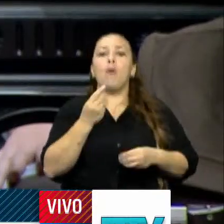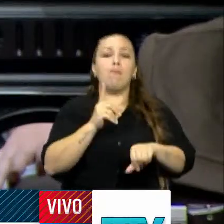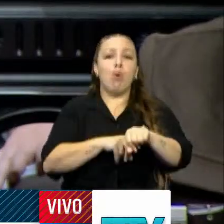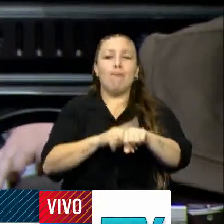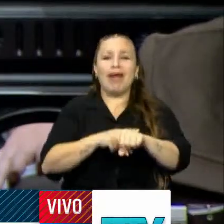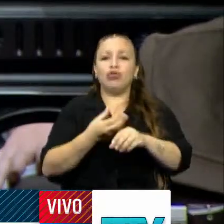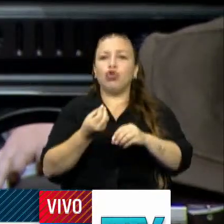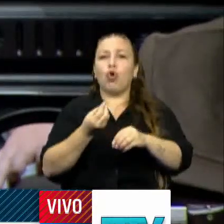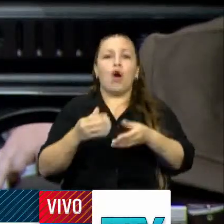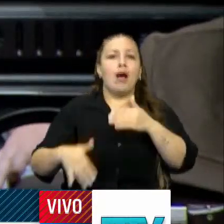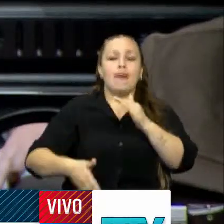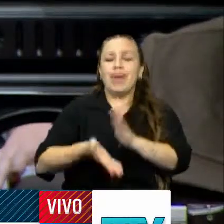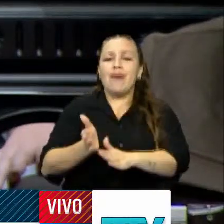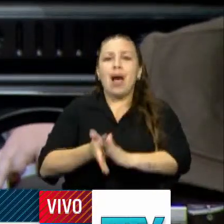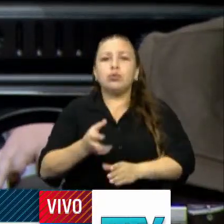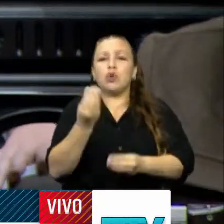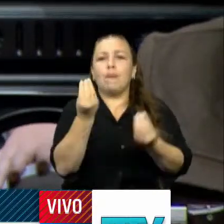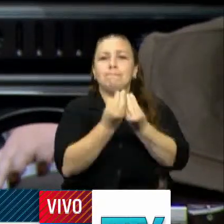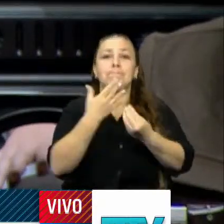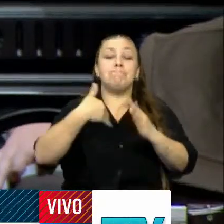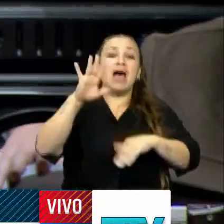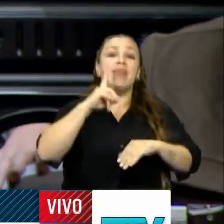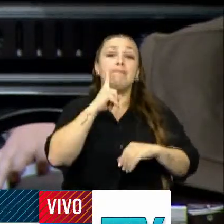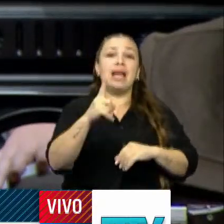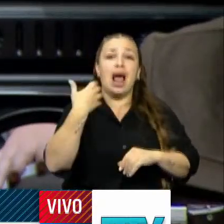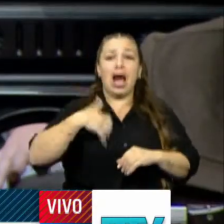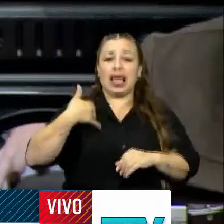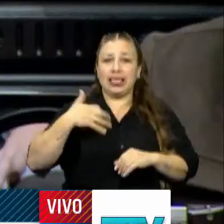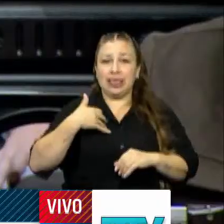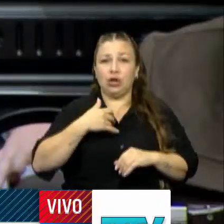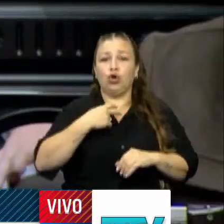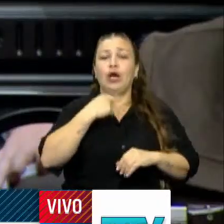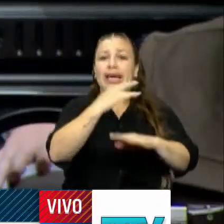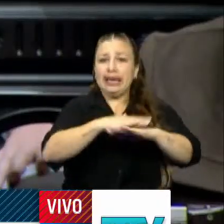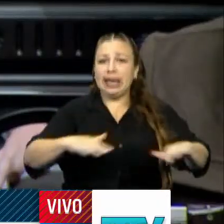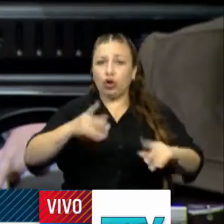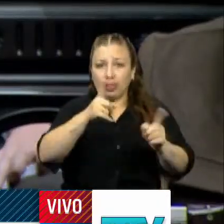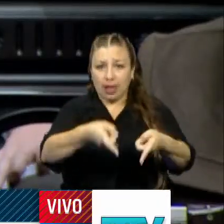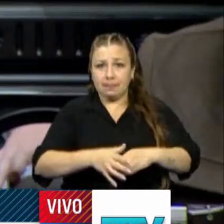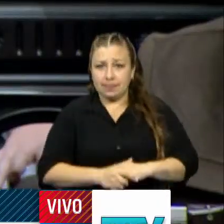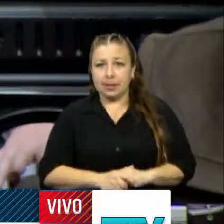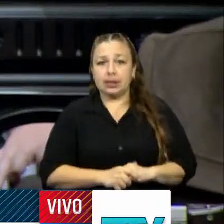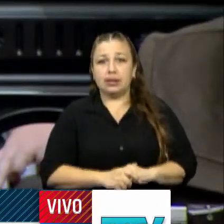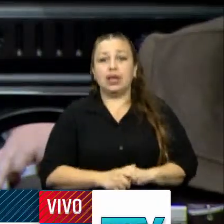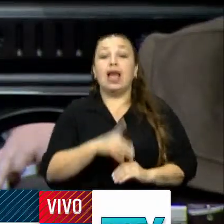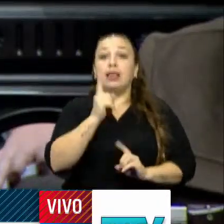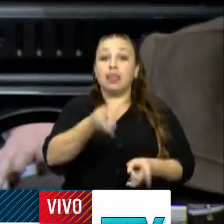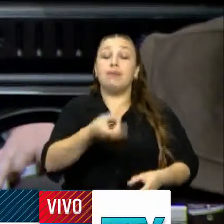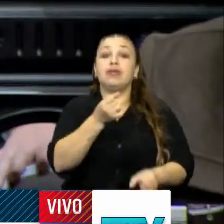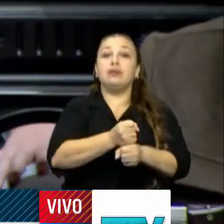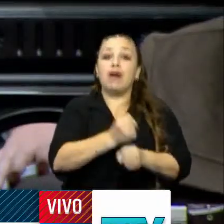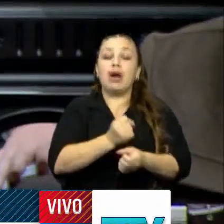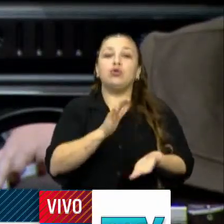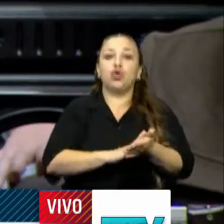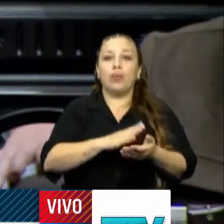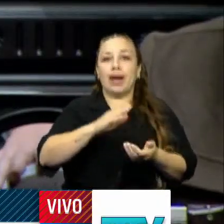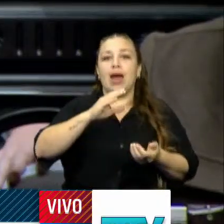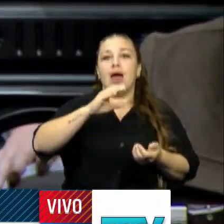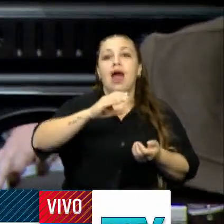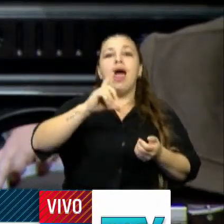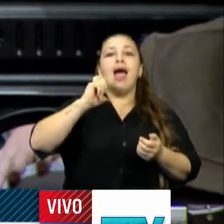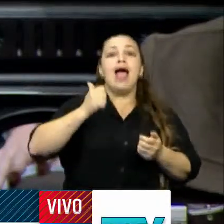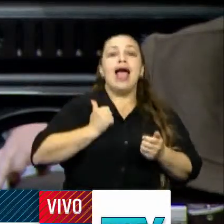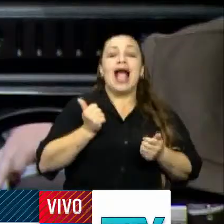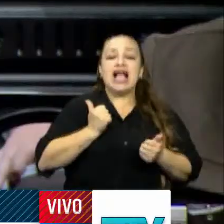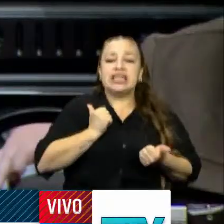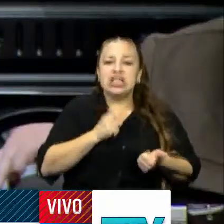1000 argentinos que estaban allí, muchos de esos niños y niñas. O también en el trabajo que se hizo de la Cancillería, por ejemplo, en ese